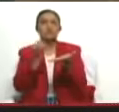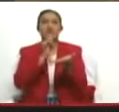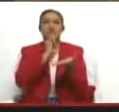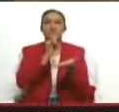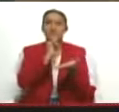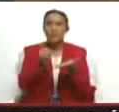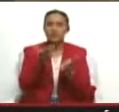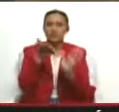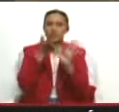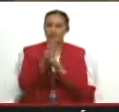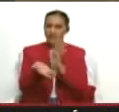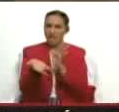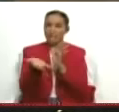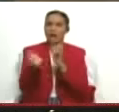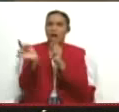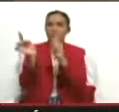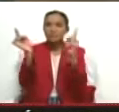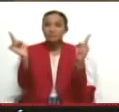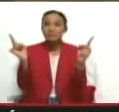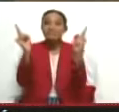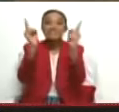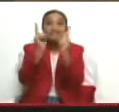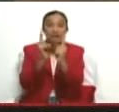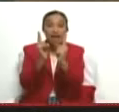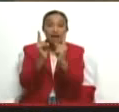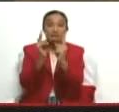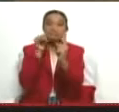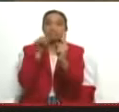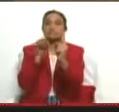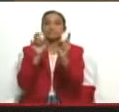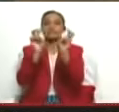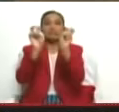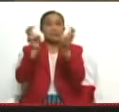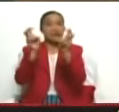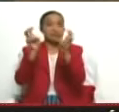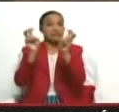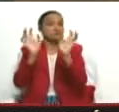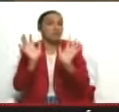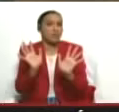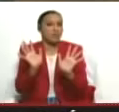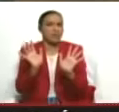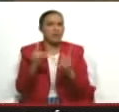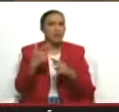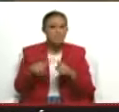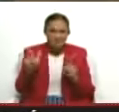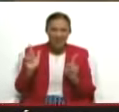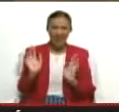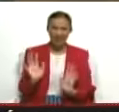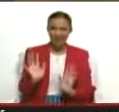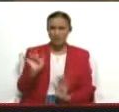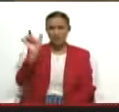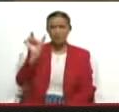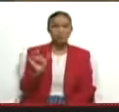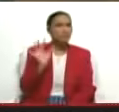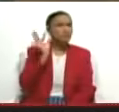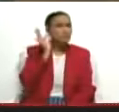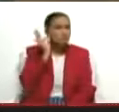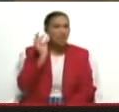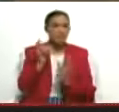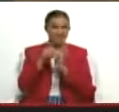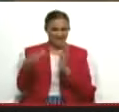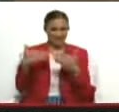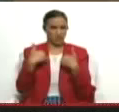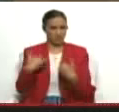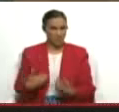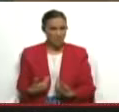interés pero que lo haga entre comillas una presunta activista de derechos humanos con una un cuyo miembro es ella sola Nada